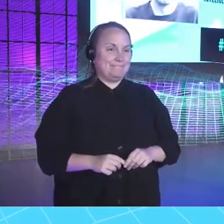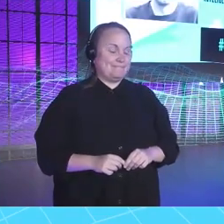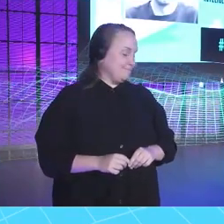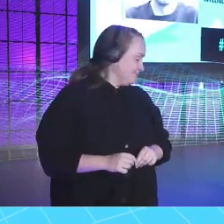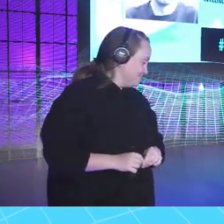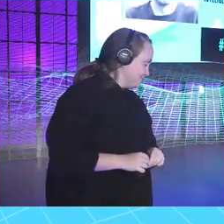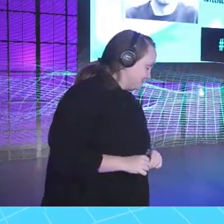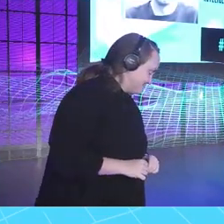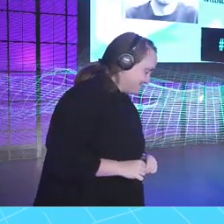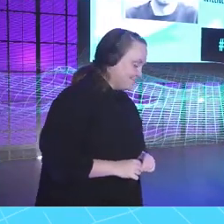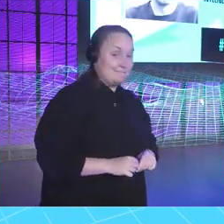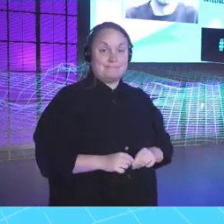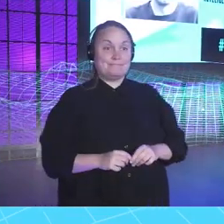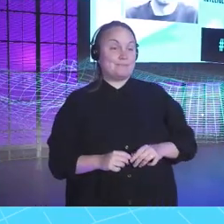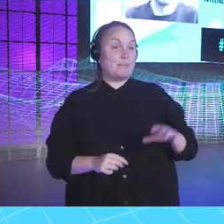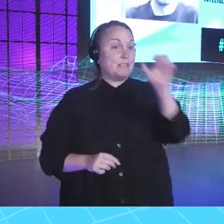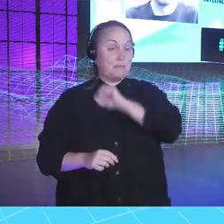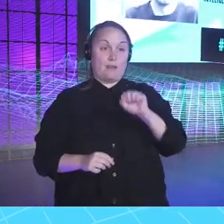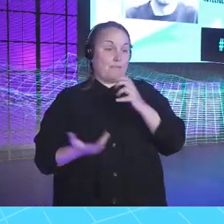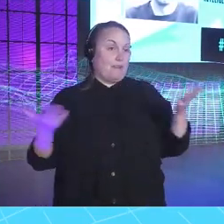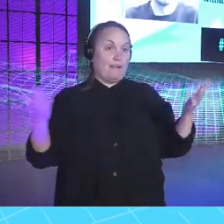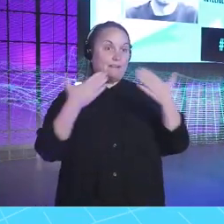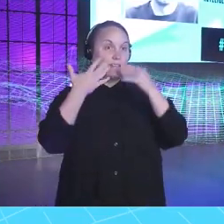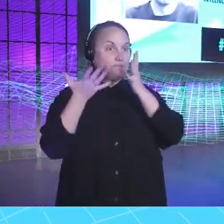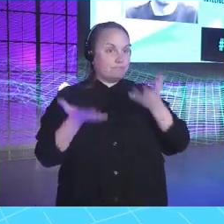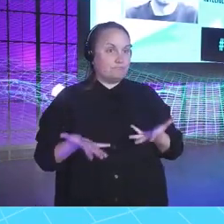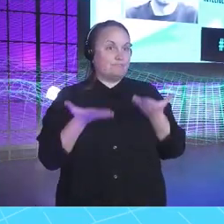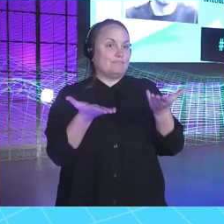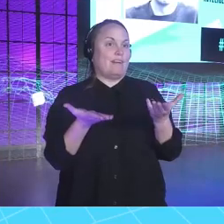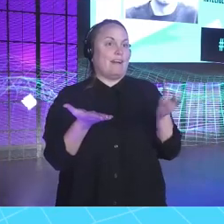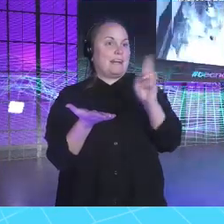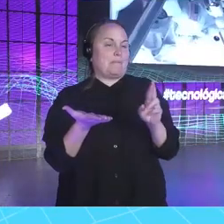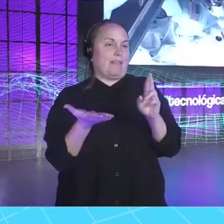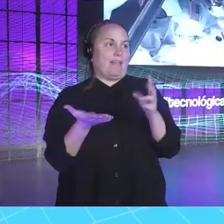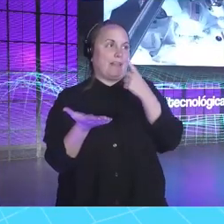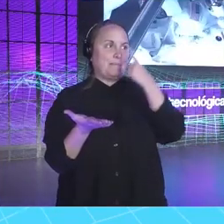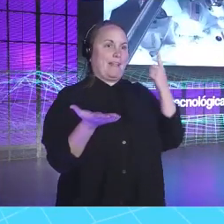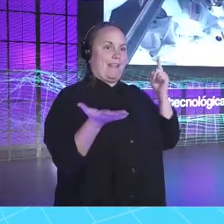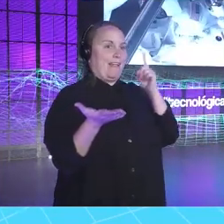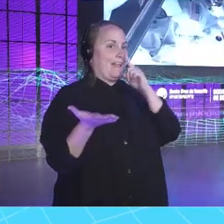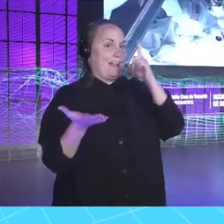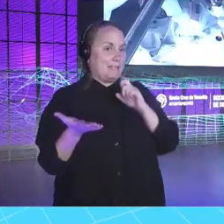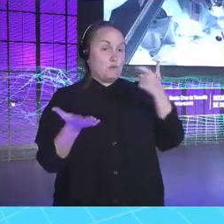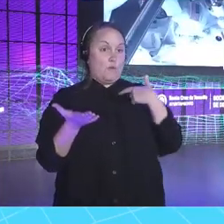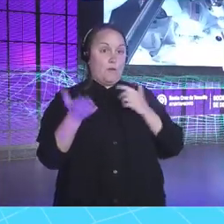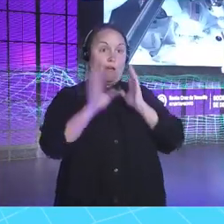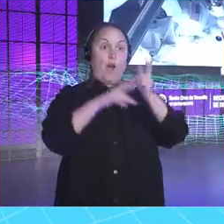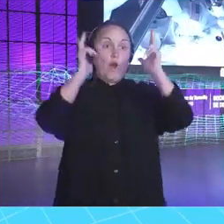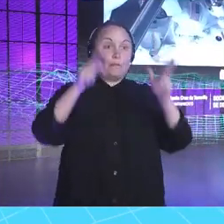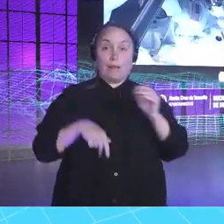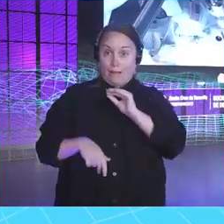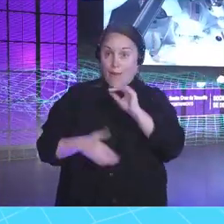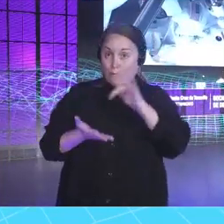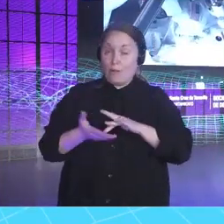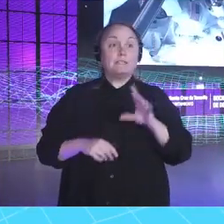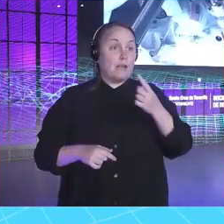Bueno qué maravilla qué maravilla Muchísimas gracias por la invitación por repetir he llegado al hotel y me han preguntado si había estado aquí y digo